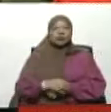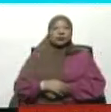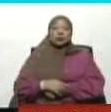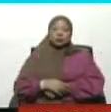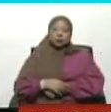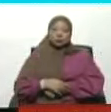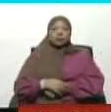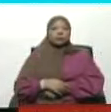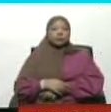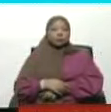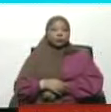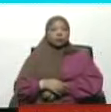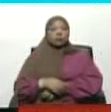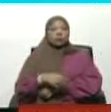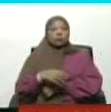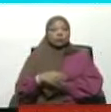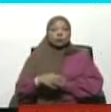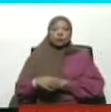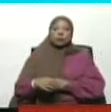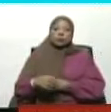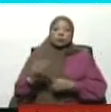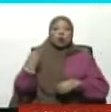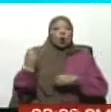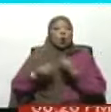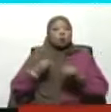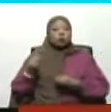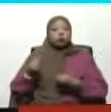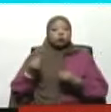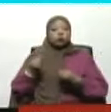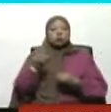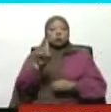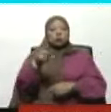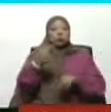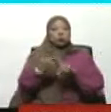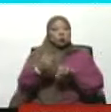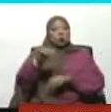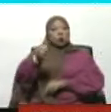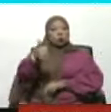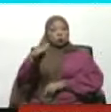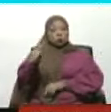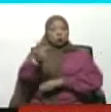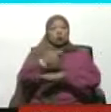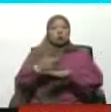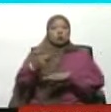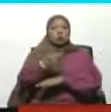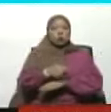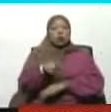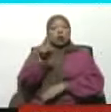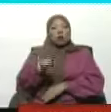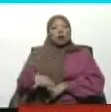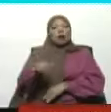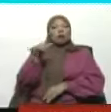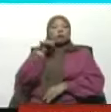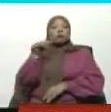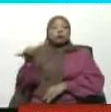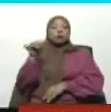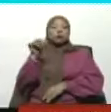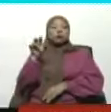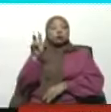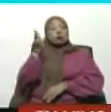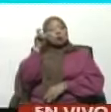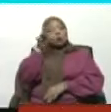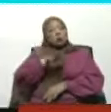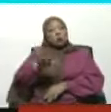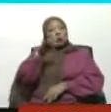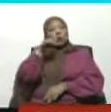habrá que abrir una ventanita del 1x10 del buen gobierno y del Ben Up para que el pueblo